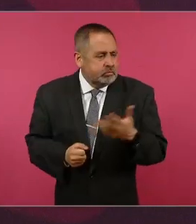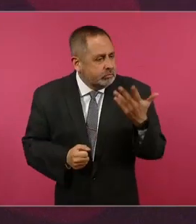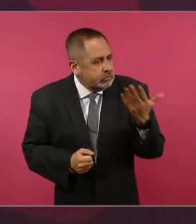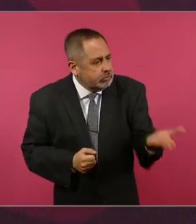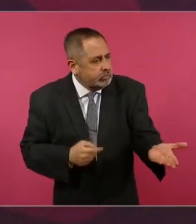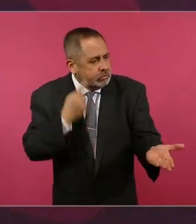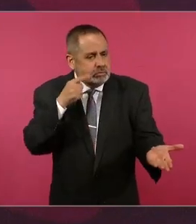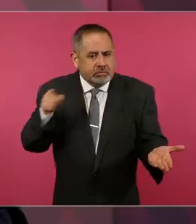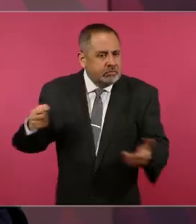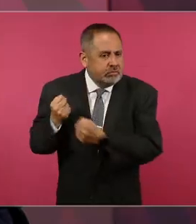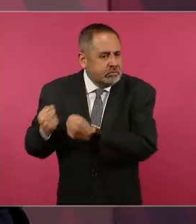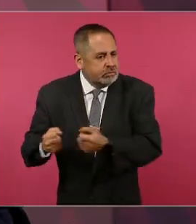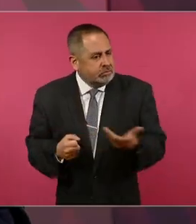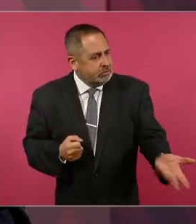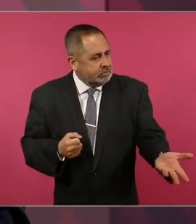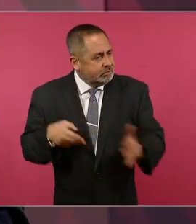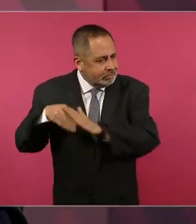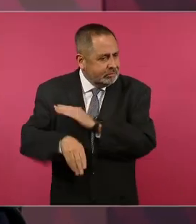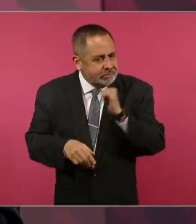y